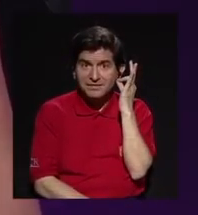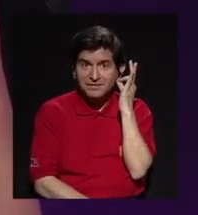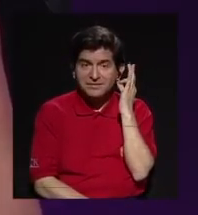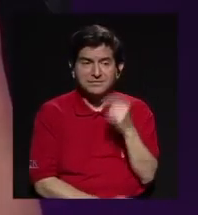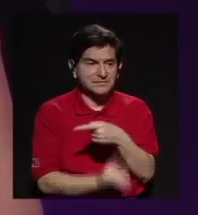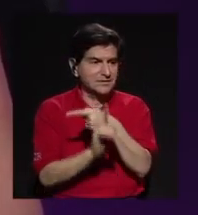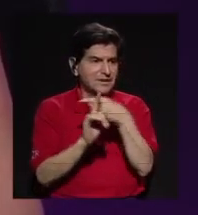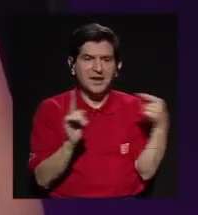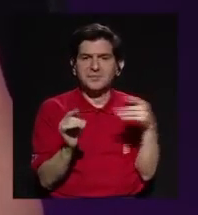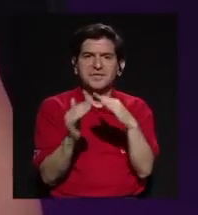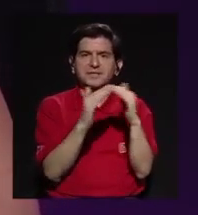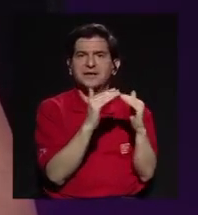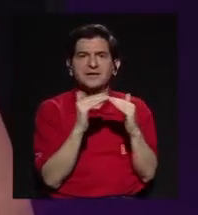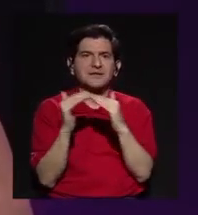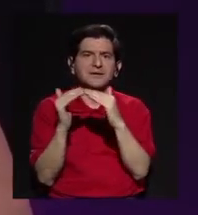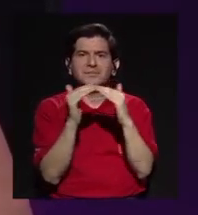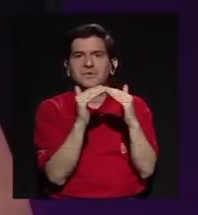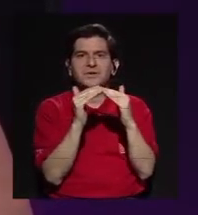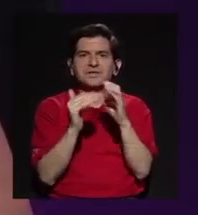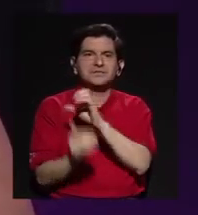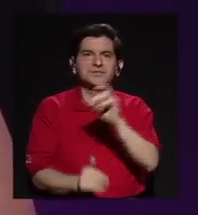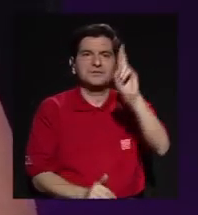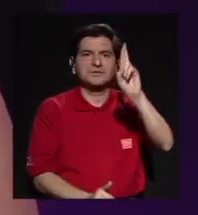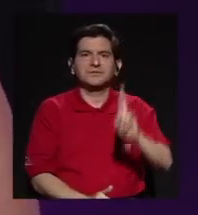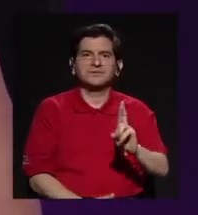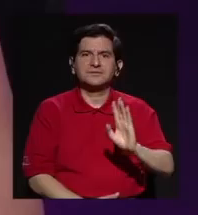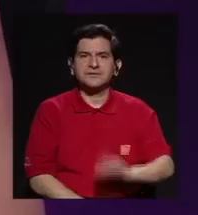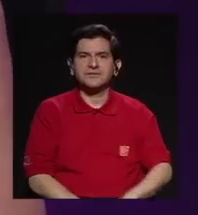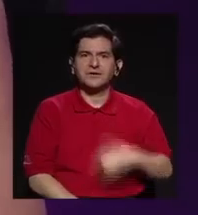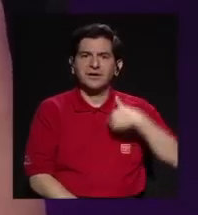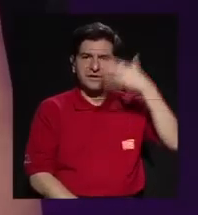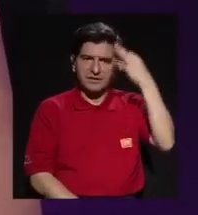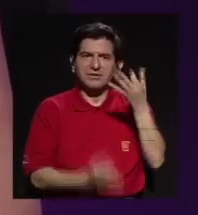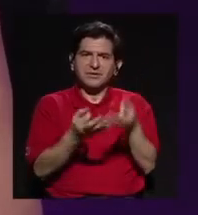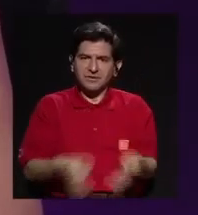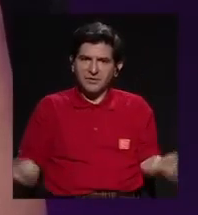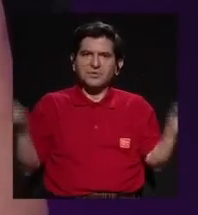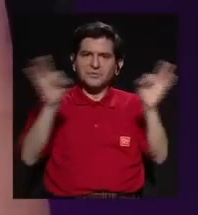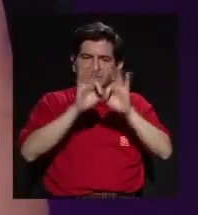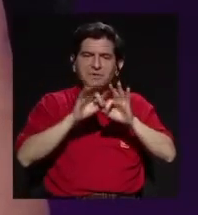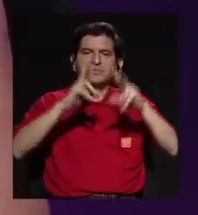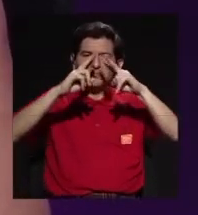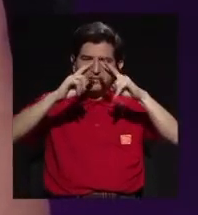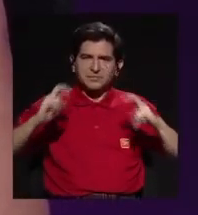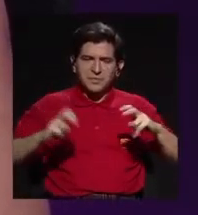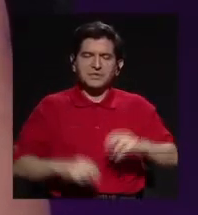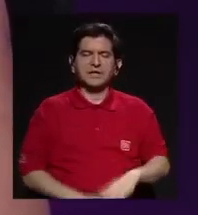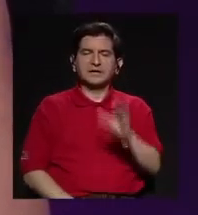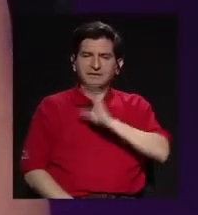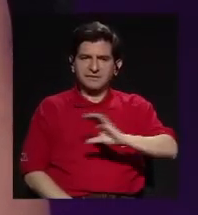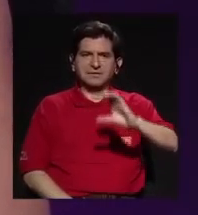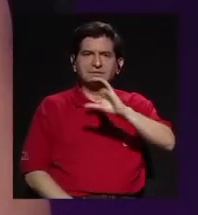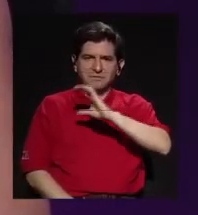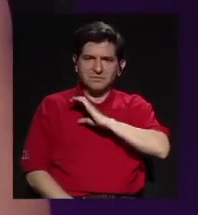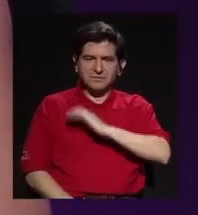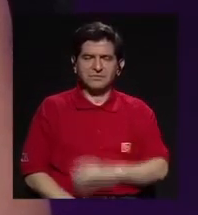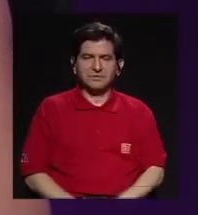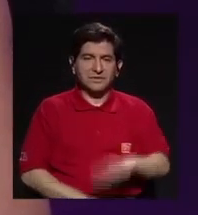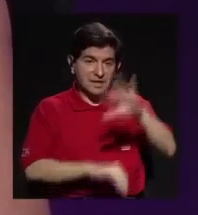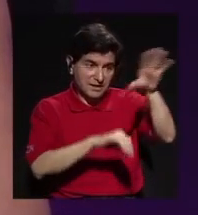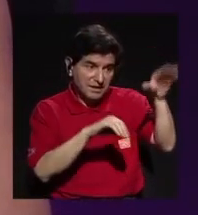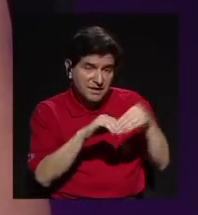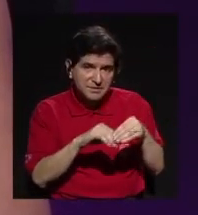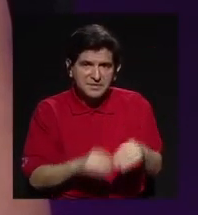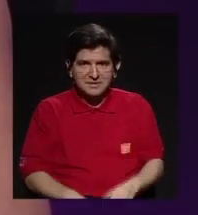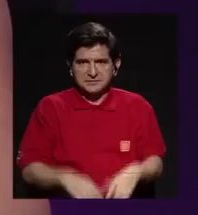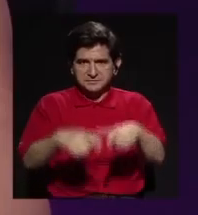la mitad de la, somos la mitad de la población de este país, y creo que es importante que analicemos ese comportamiento, que además son